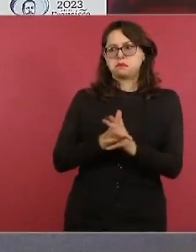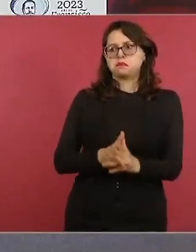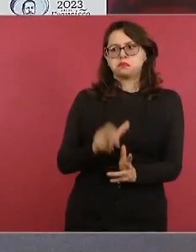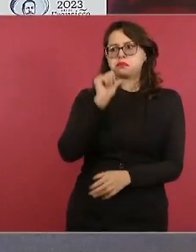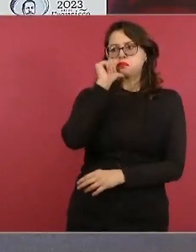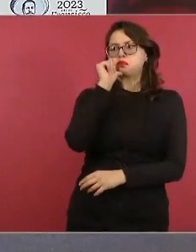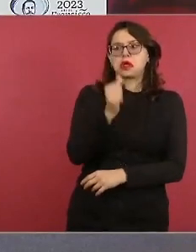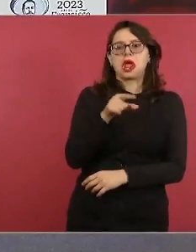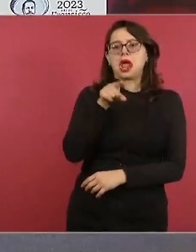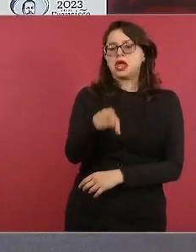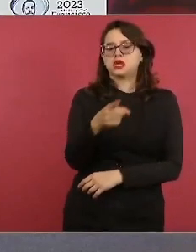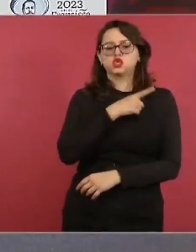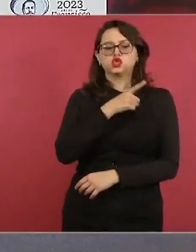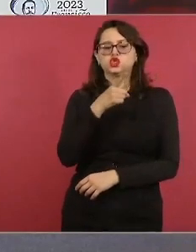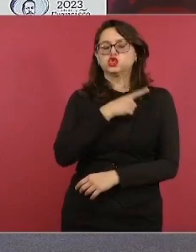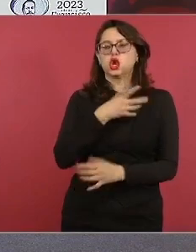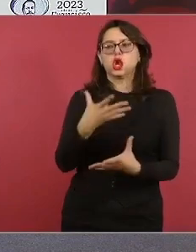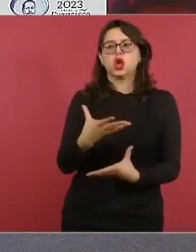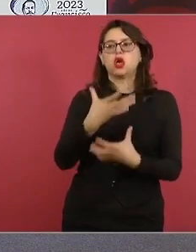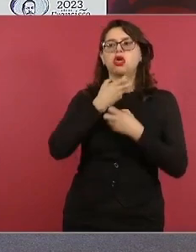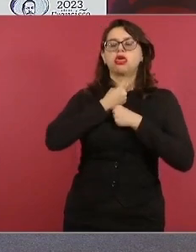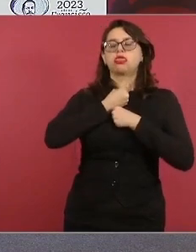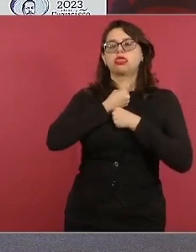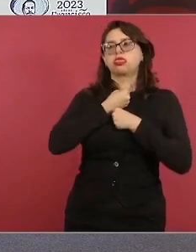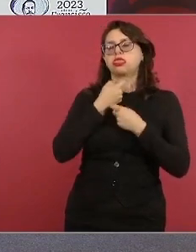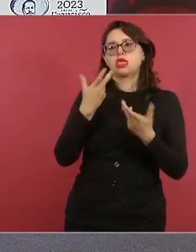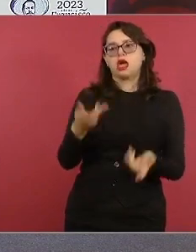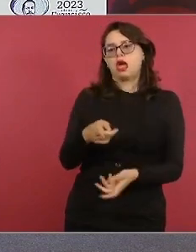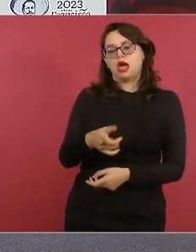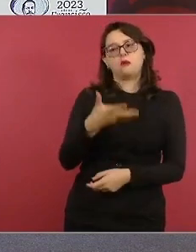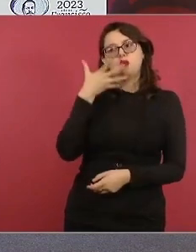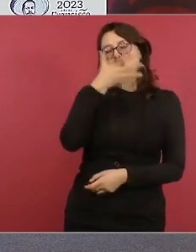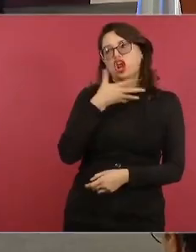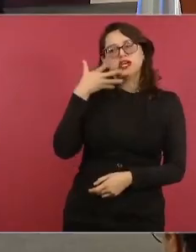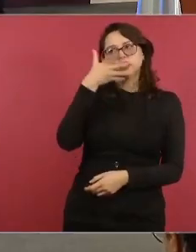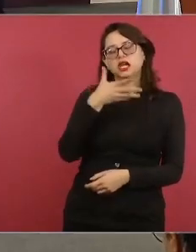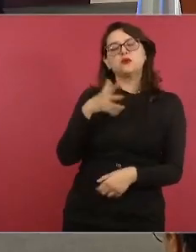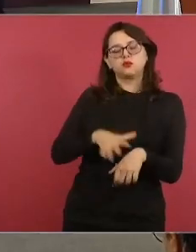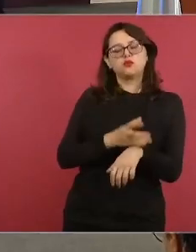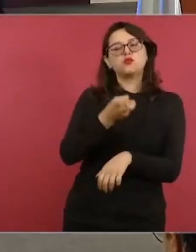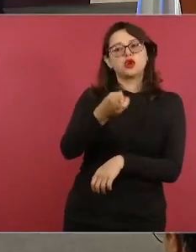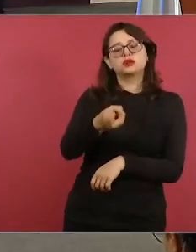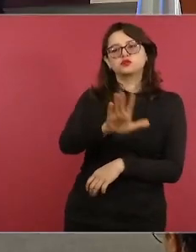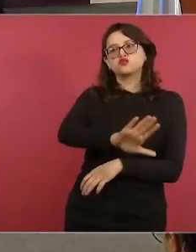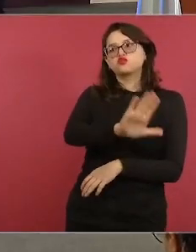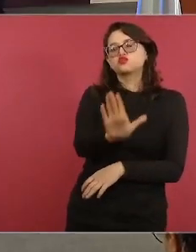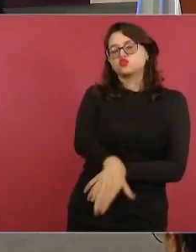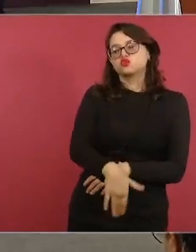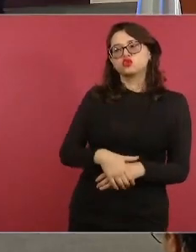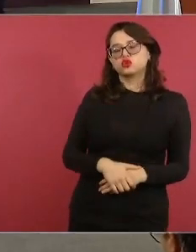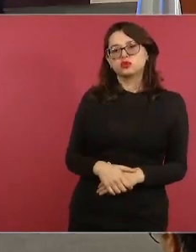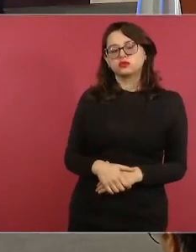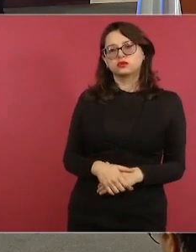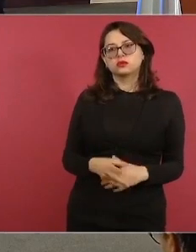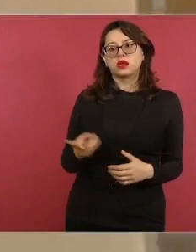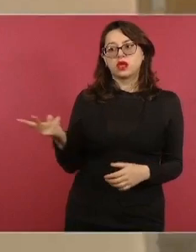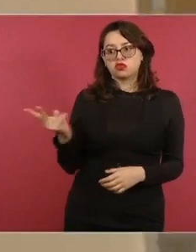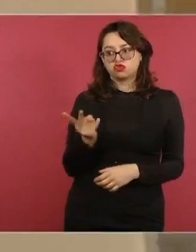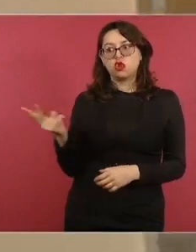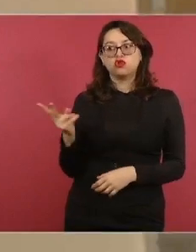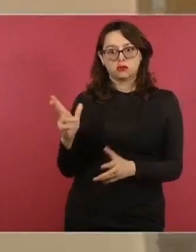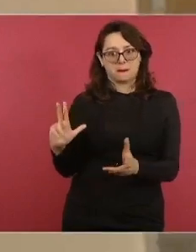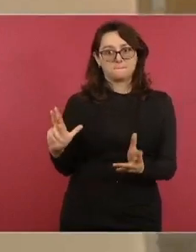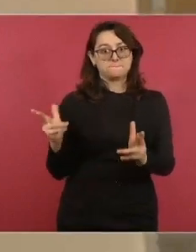una broncoaspiración por intoxicación alcohólica esto dio ventaja y encubrió a los presuntos